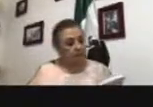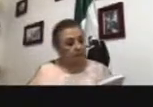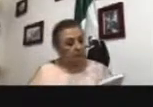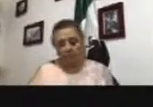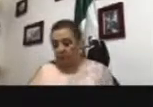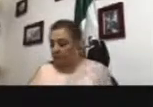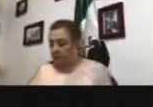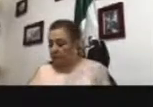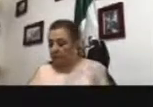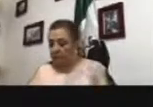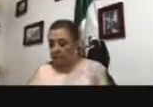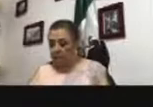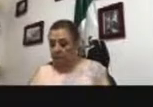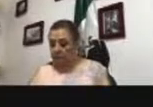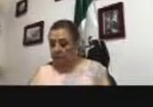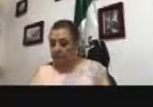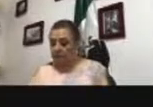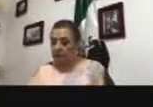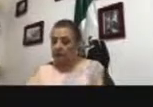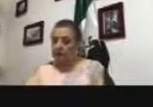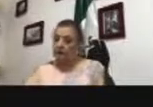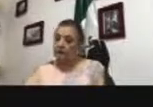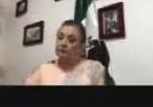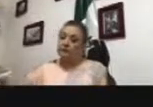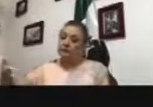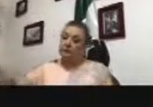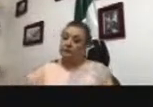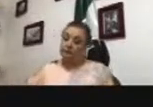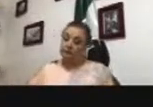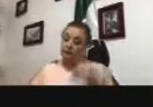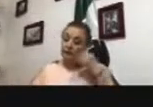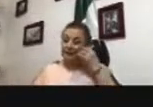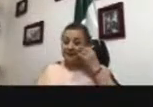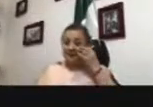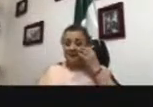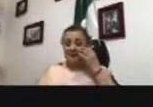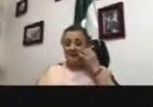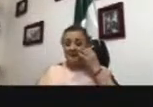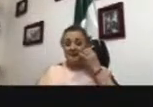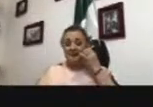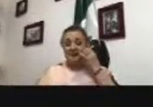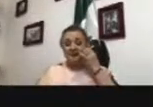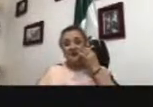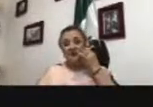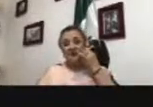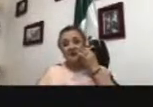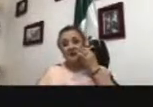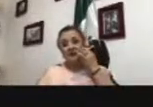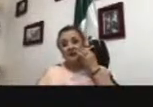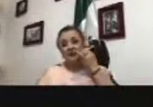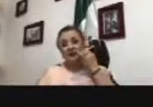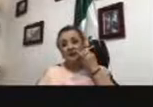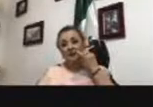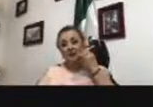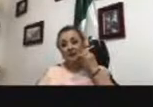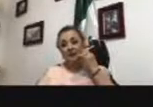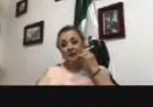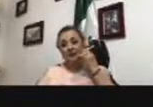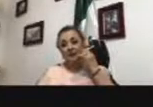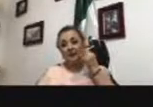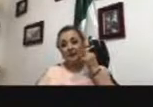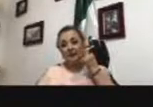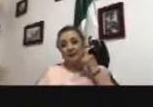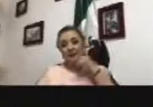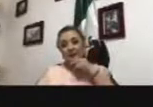Cierres el sistema electrónico de votación. ¿Falta alguna diputada o diputado de emitir voto? José Luis Rodríguez, a